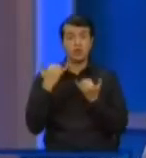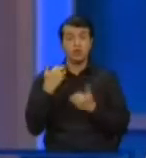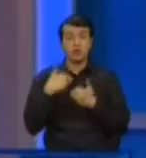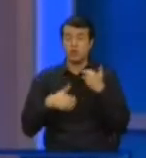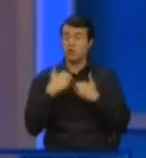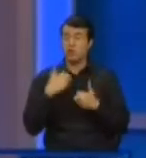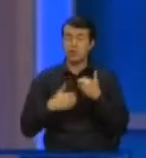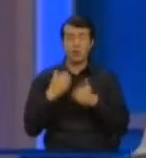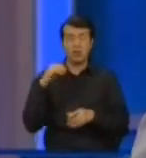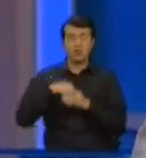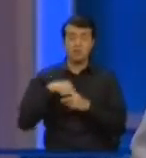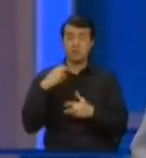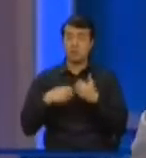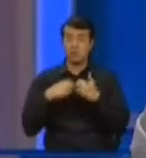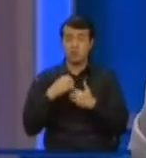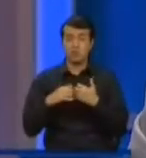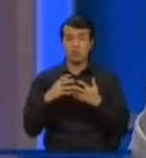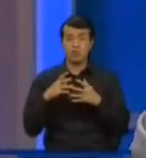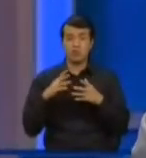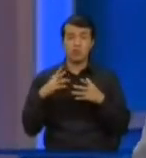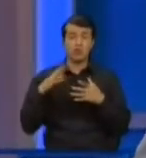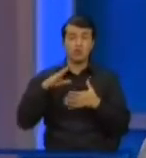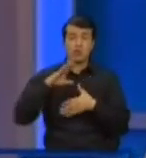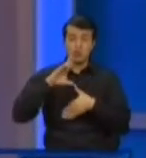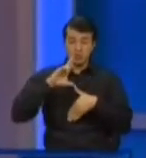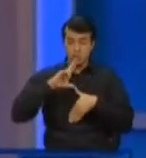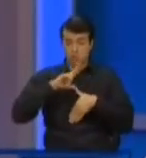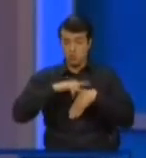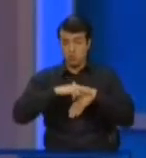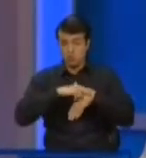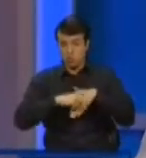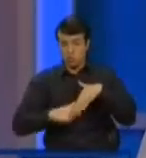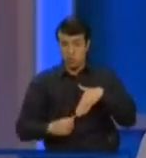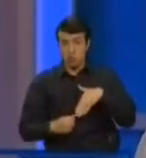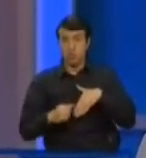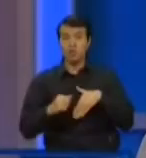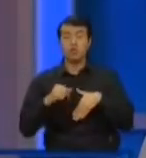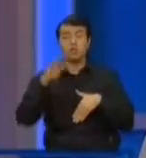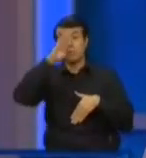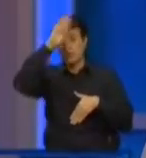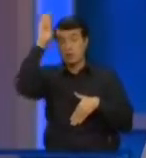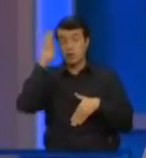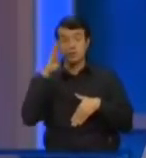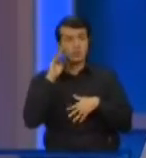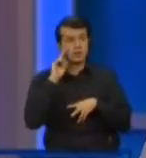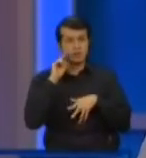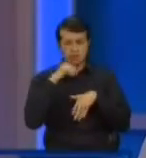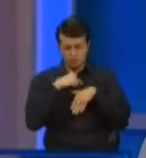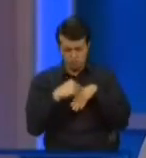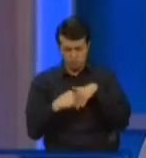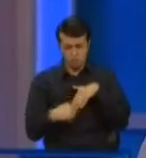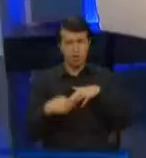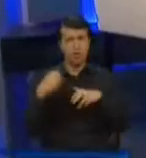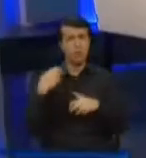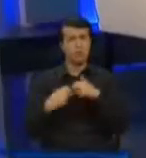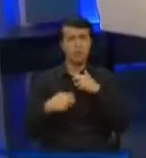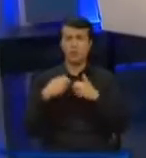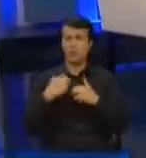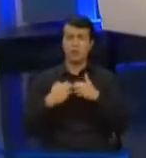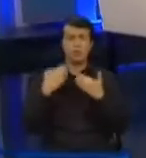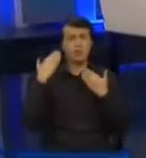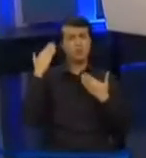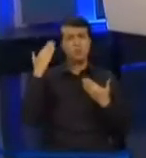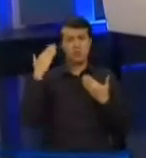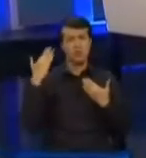dificultades políticas. Vemos el conjunto de la región andina, el Cono Sur, Brasil. Vamos a encontrar que las dificultades